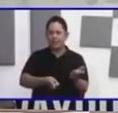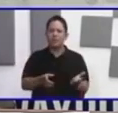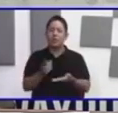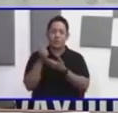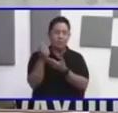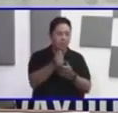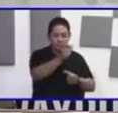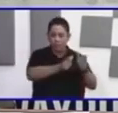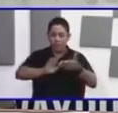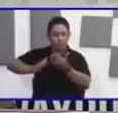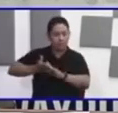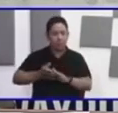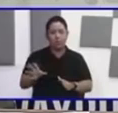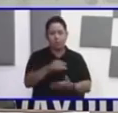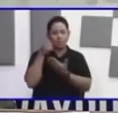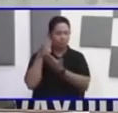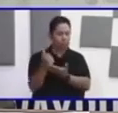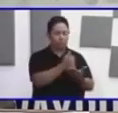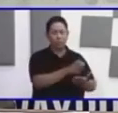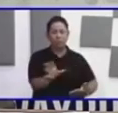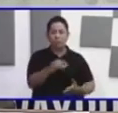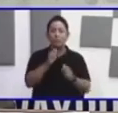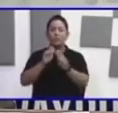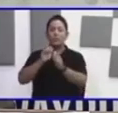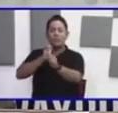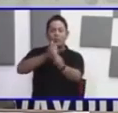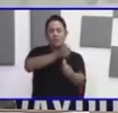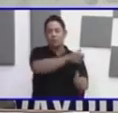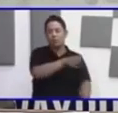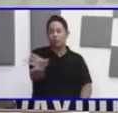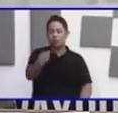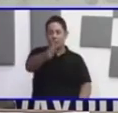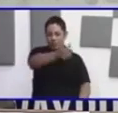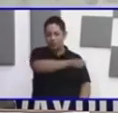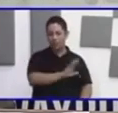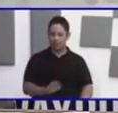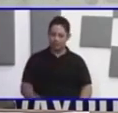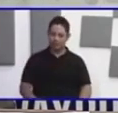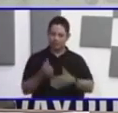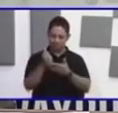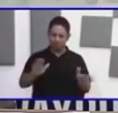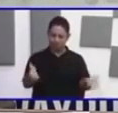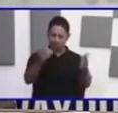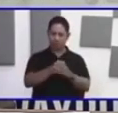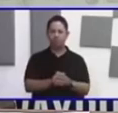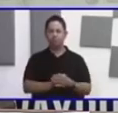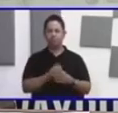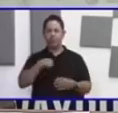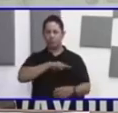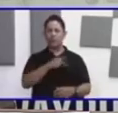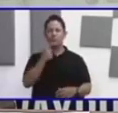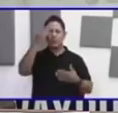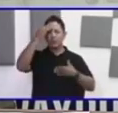la comunidad, para el beneficio de todos, para el bien de ustedes y para el bien nuestro. Tenemos muy claro y somos conscientes todo el